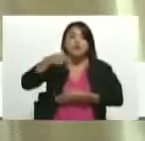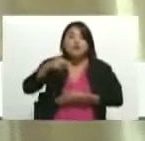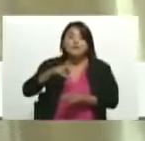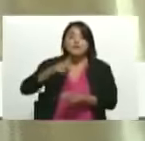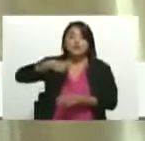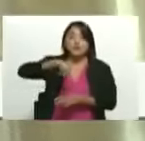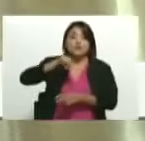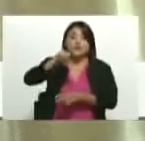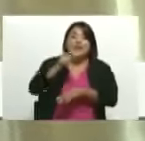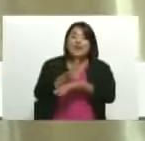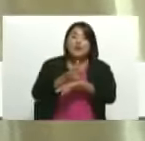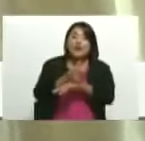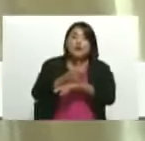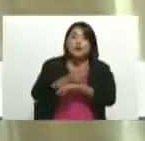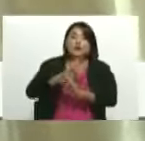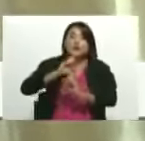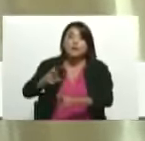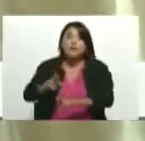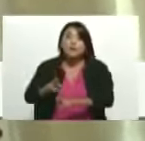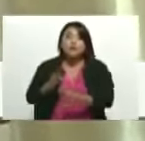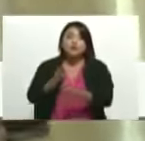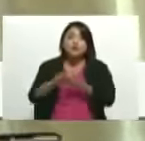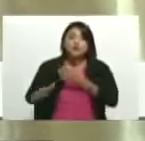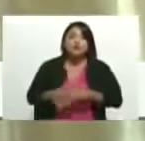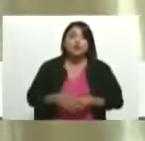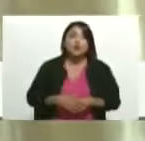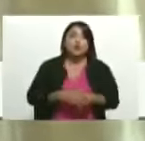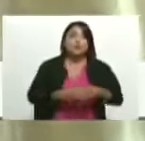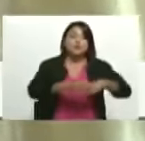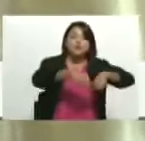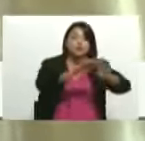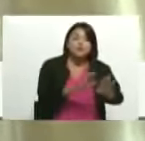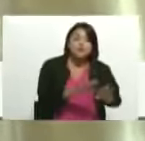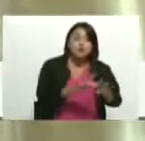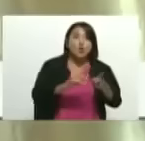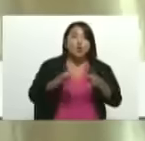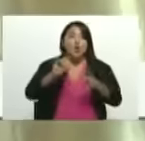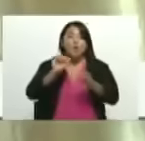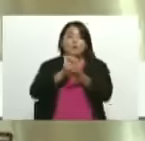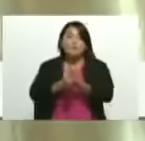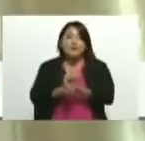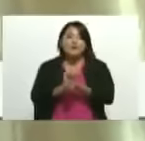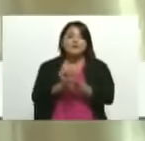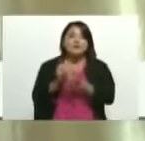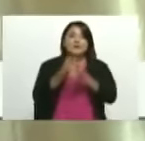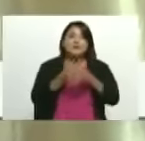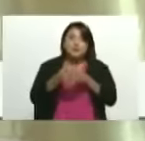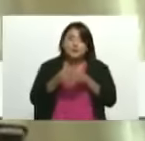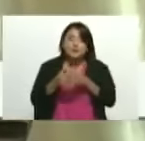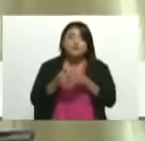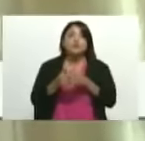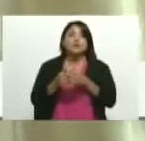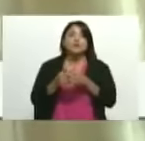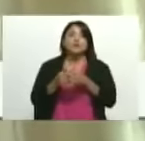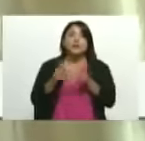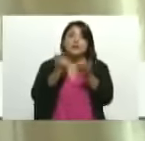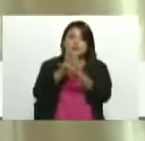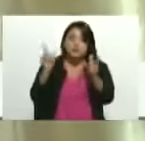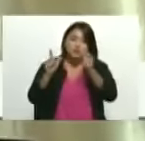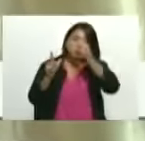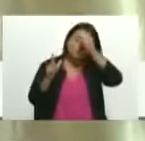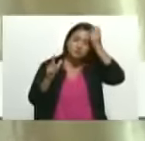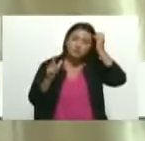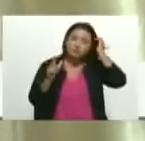respuesta de ustedes en cuanto al tema de inhabilitaciones y liberación de presos estadounidenses. Si llega noviembre y esto no se